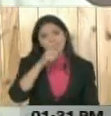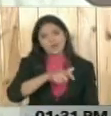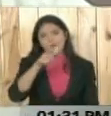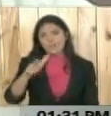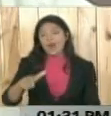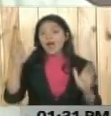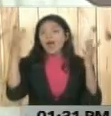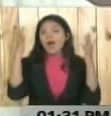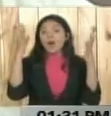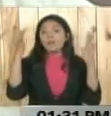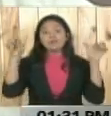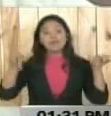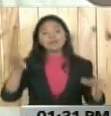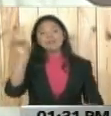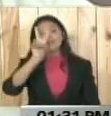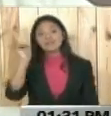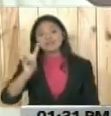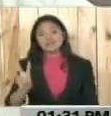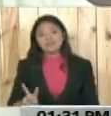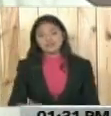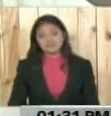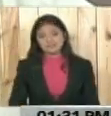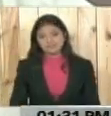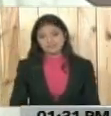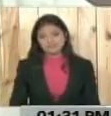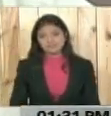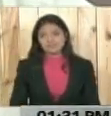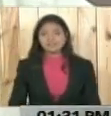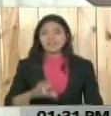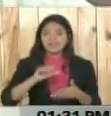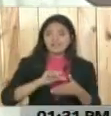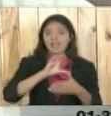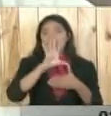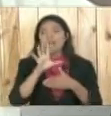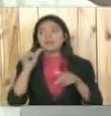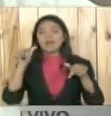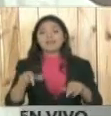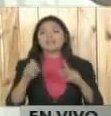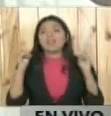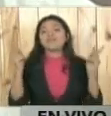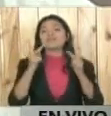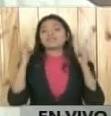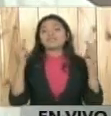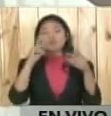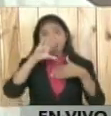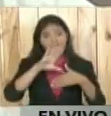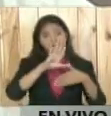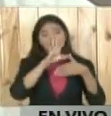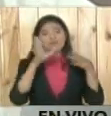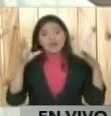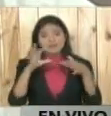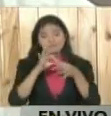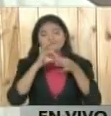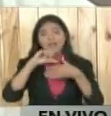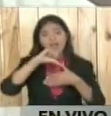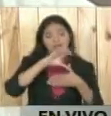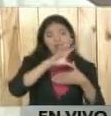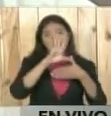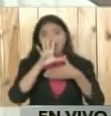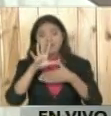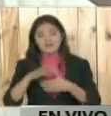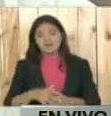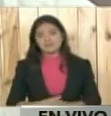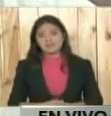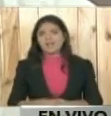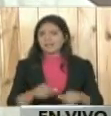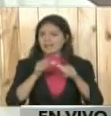aplauso desde Venezuela. Desde el ALBA, esta es la victoria del ALBA, de la Alianza Bolivariana de los Pueblos de Nuestroamérica,